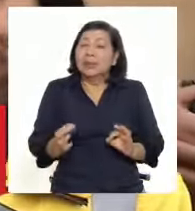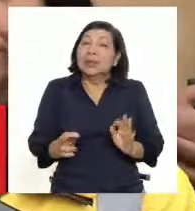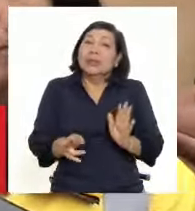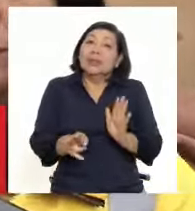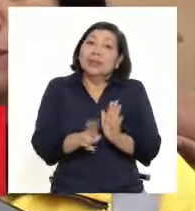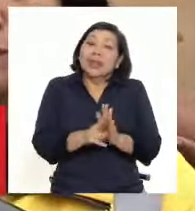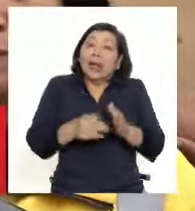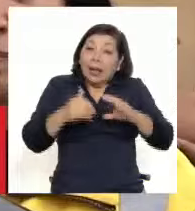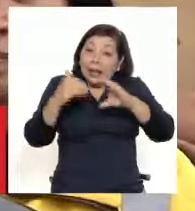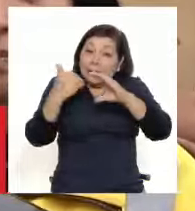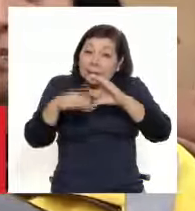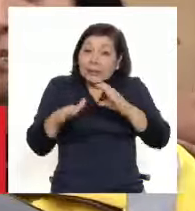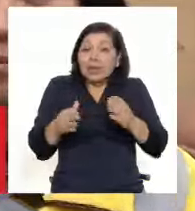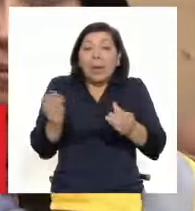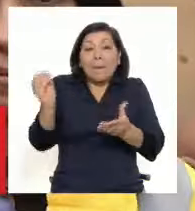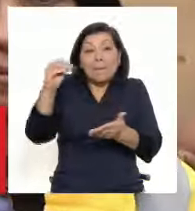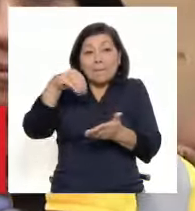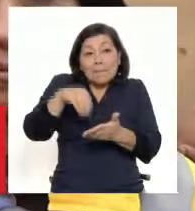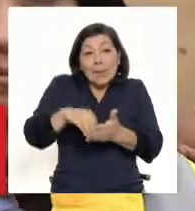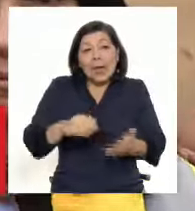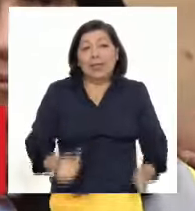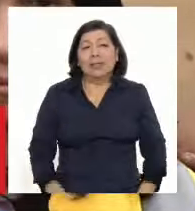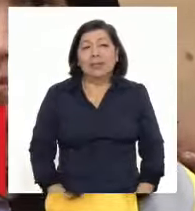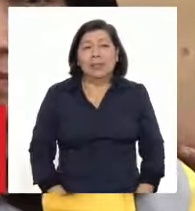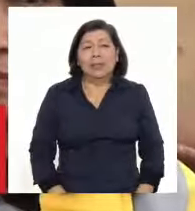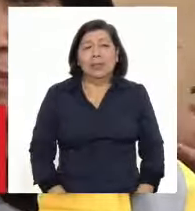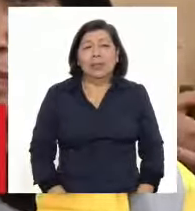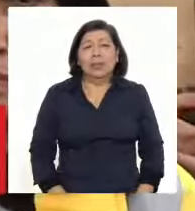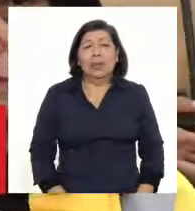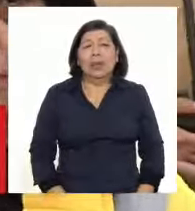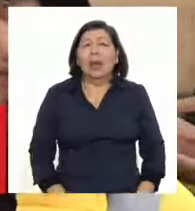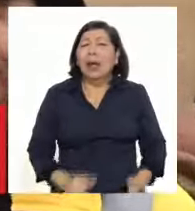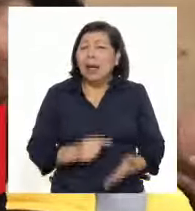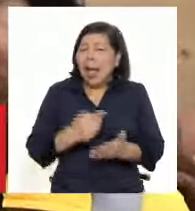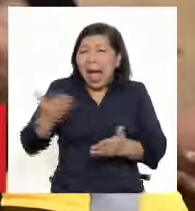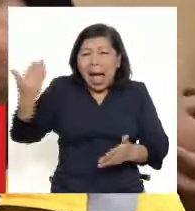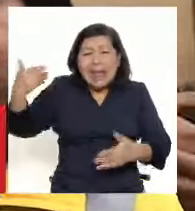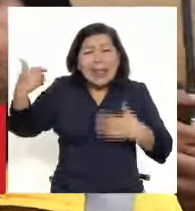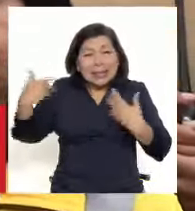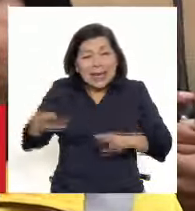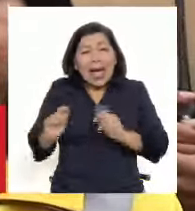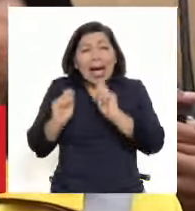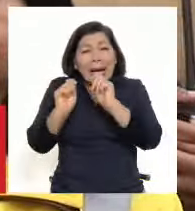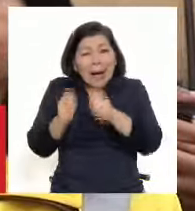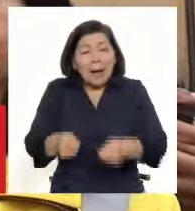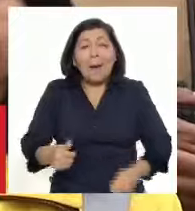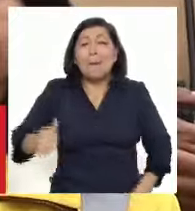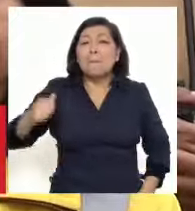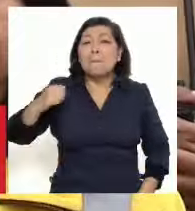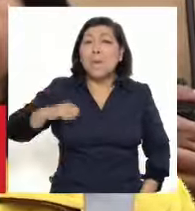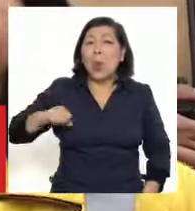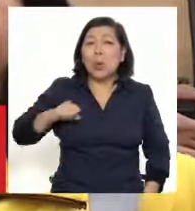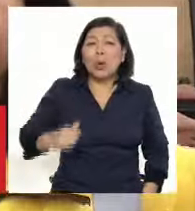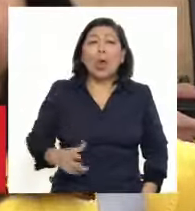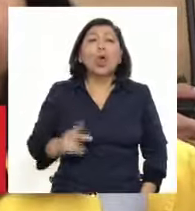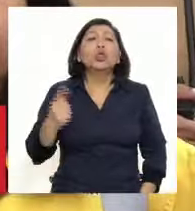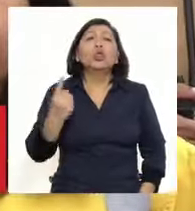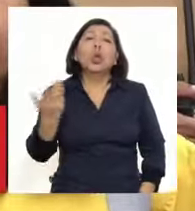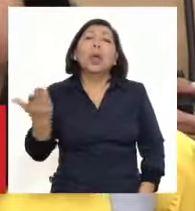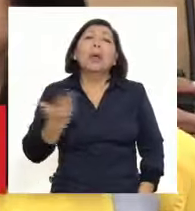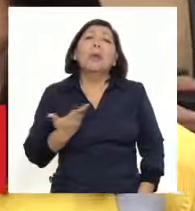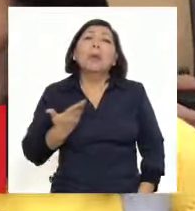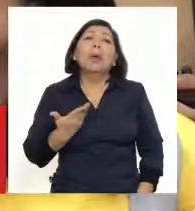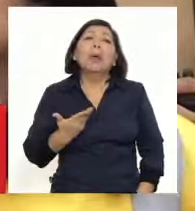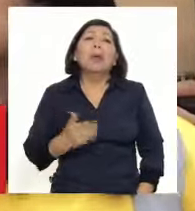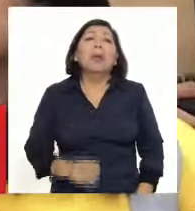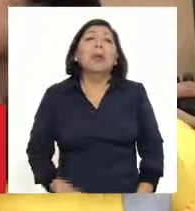voluntaria hemos enviado información complementaria durante varias semanas y la municipalidad solamente se ha